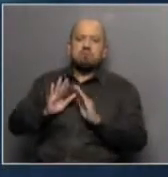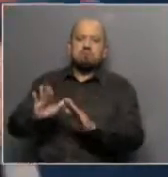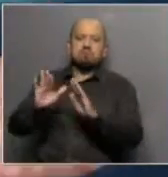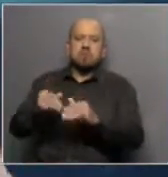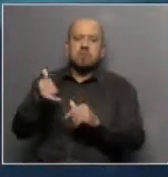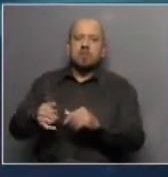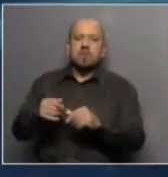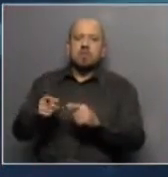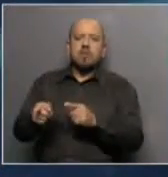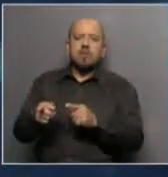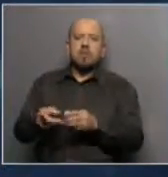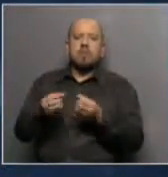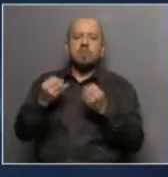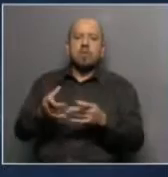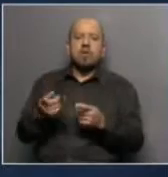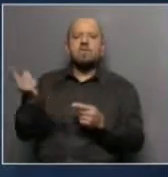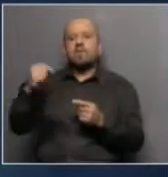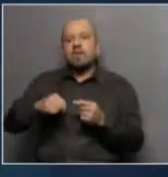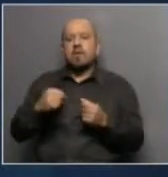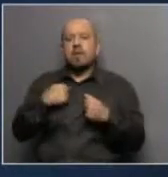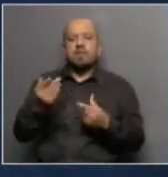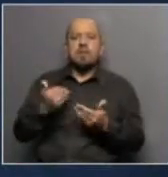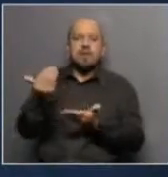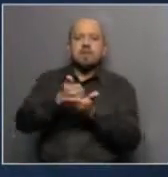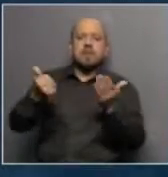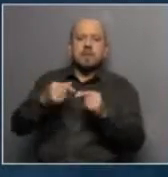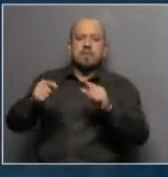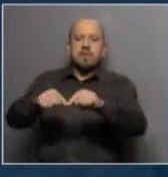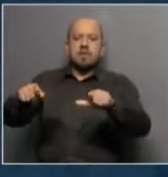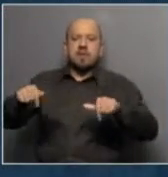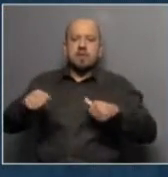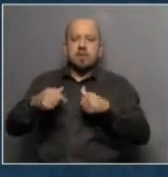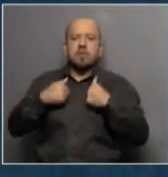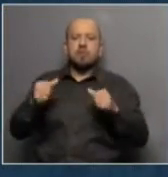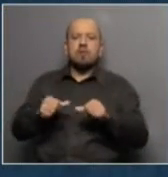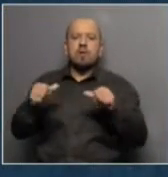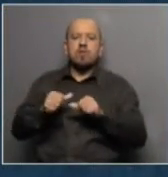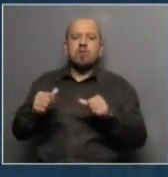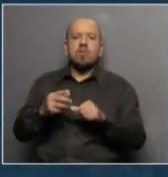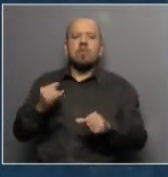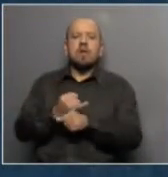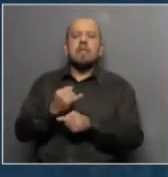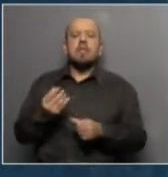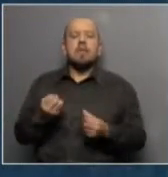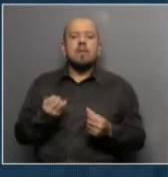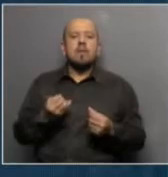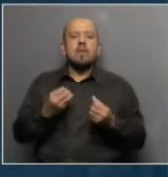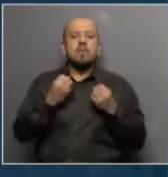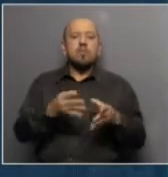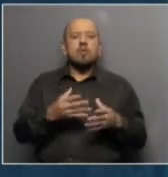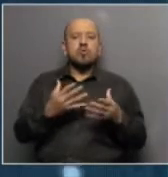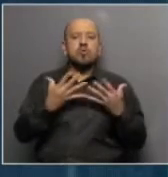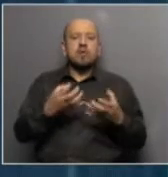Lo tengo ahí. Muy bien. ¿Por qué me tienen que venir a mí a sacar mi terreno, a decir que estoy haciendo las cosas mal? Porque quiero vivir